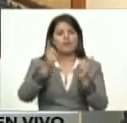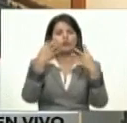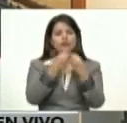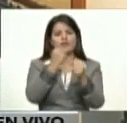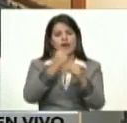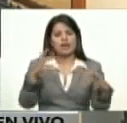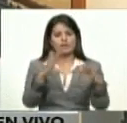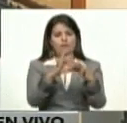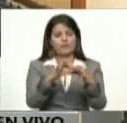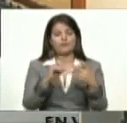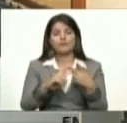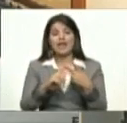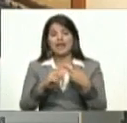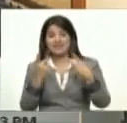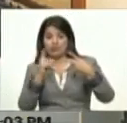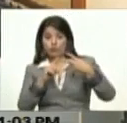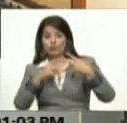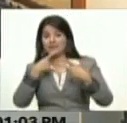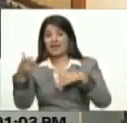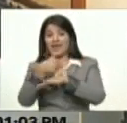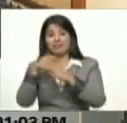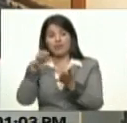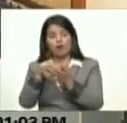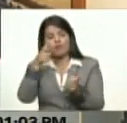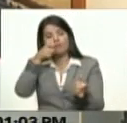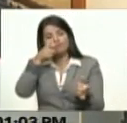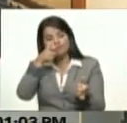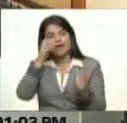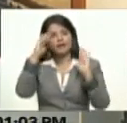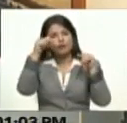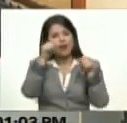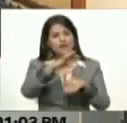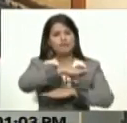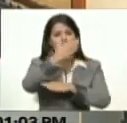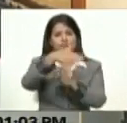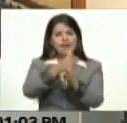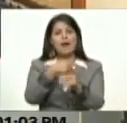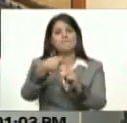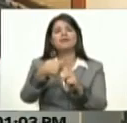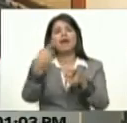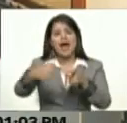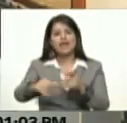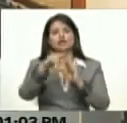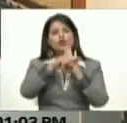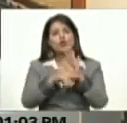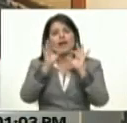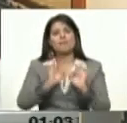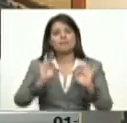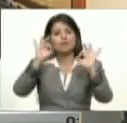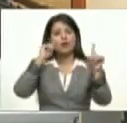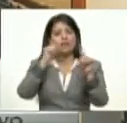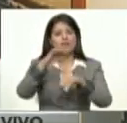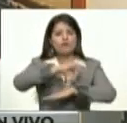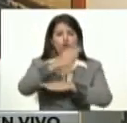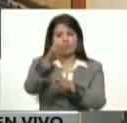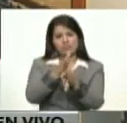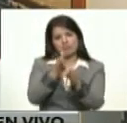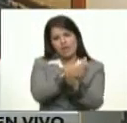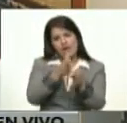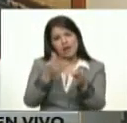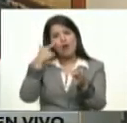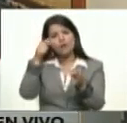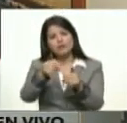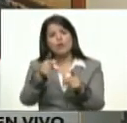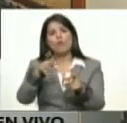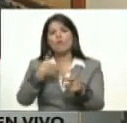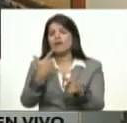atención específica del Estado en las fronteras y establece normas específicas de carácter particular para las franjas fronterizas en